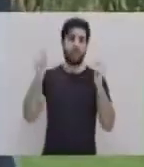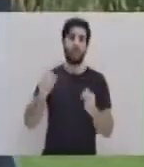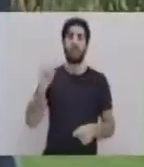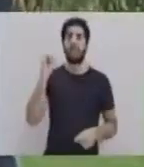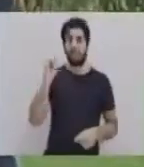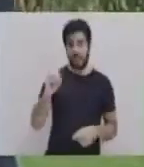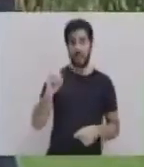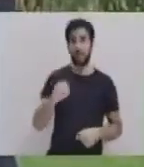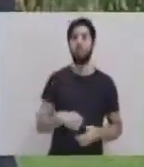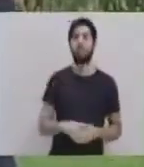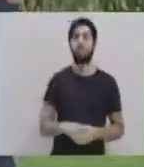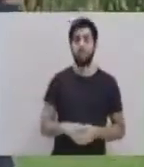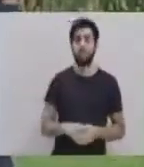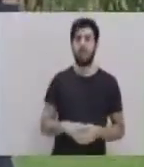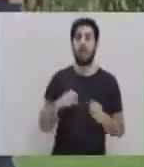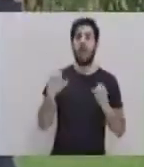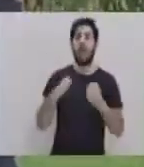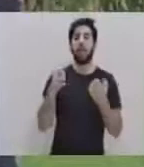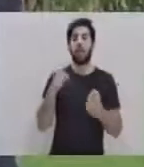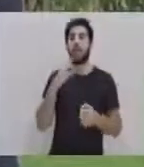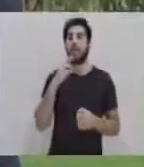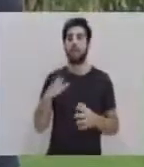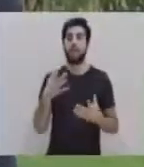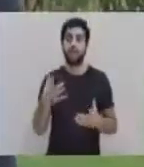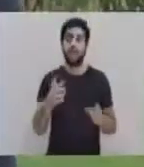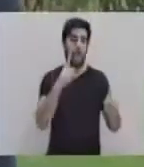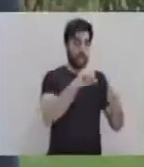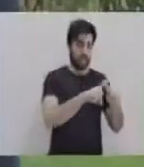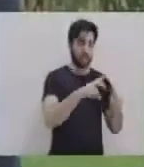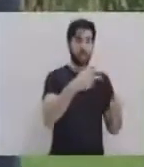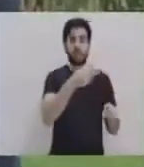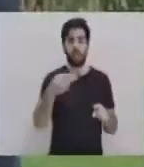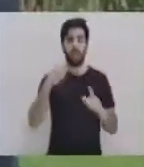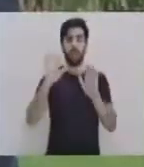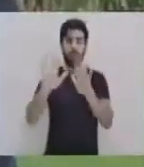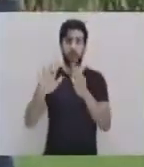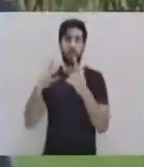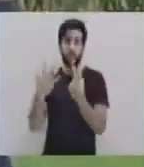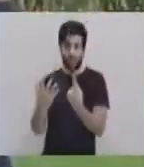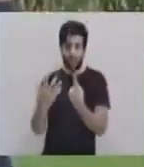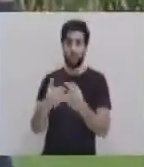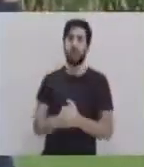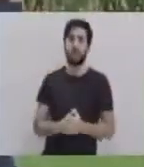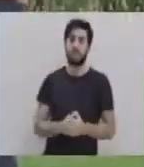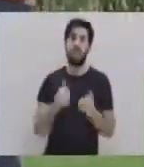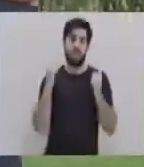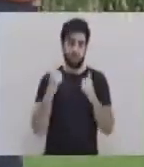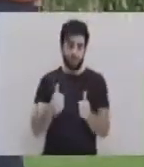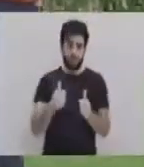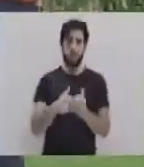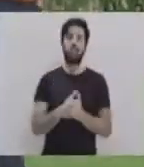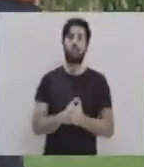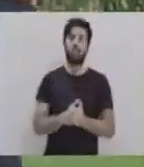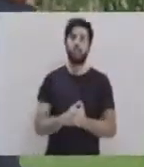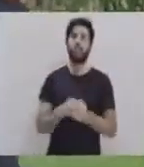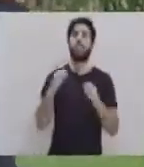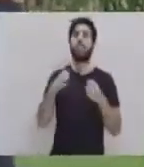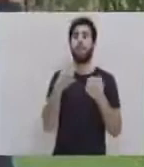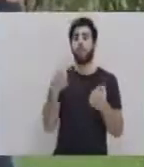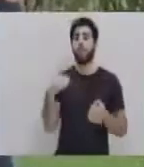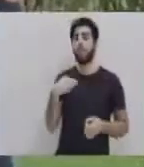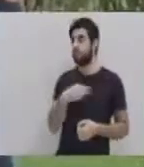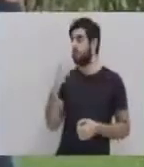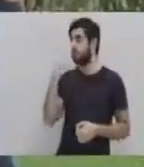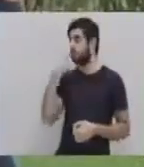se vuelve 0. Así es. ¿Y cuál es la respuesta? X es igual a 16. Eres muy rápida, Claudia, me parece.